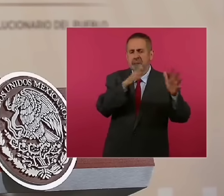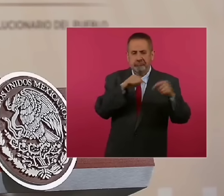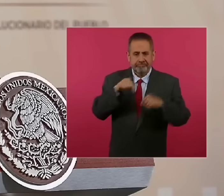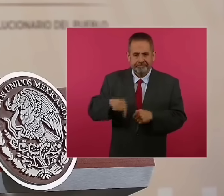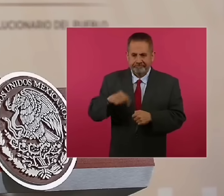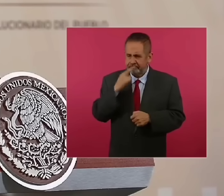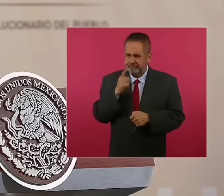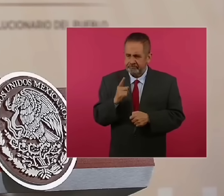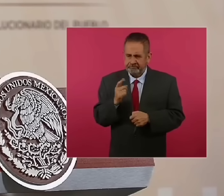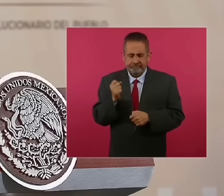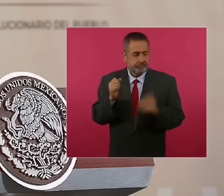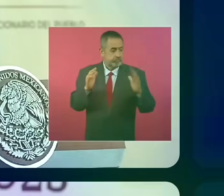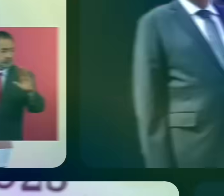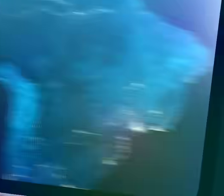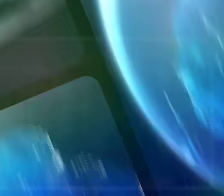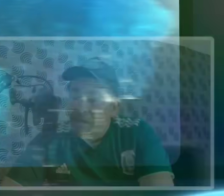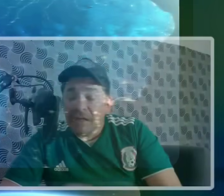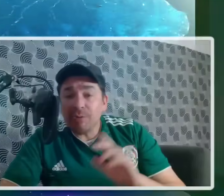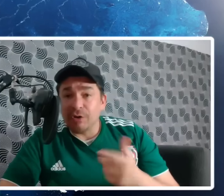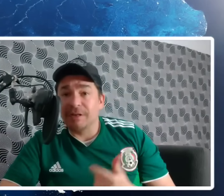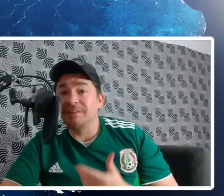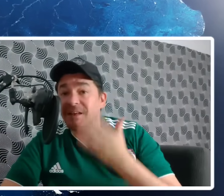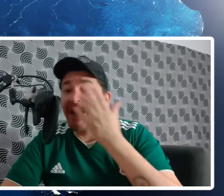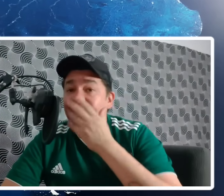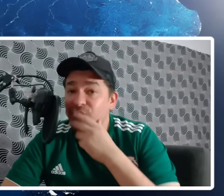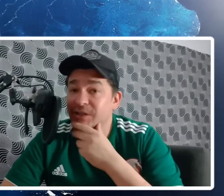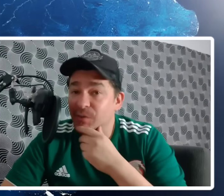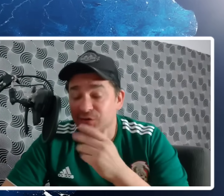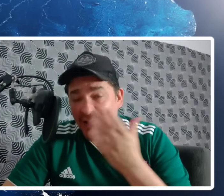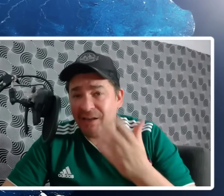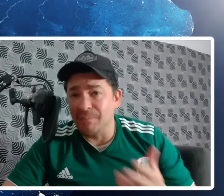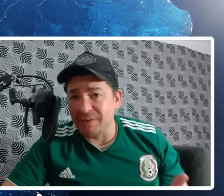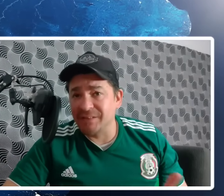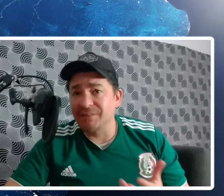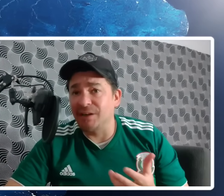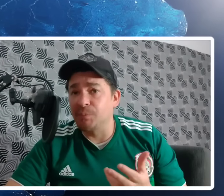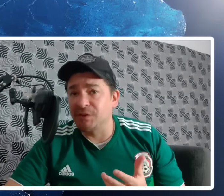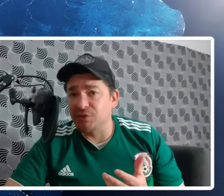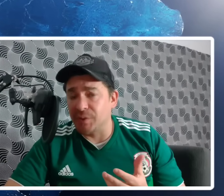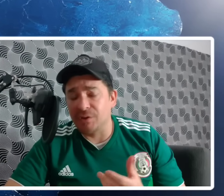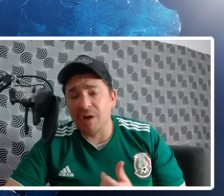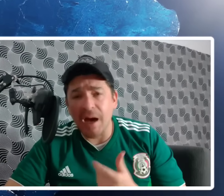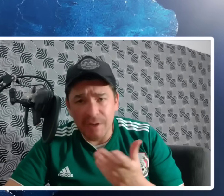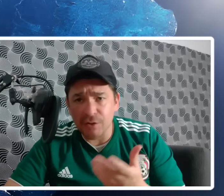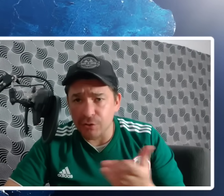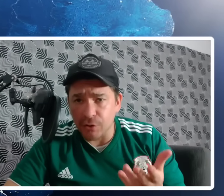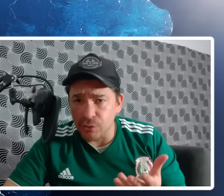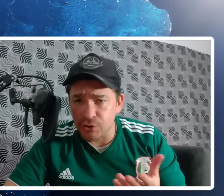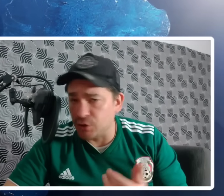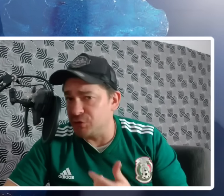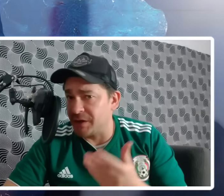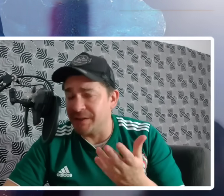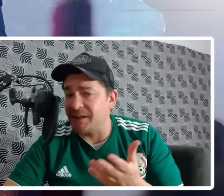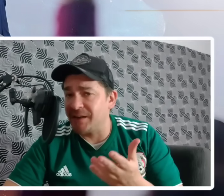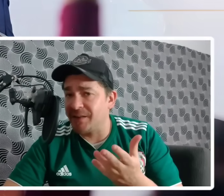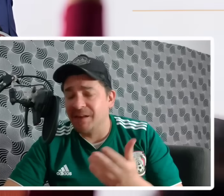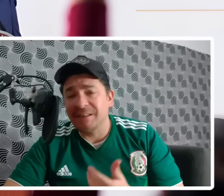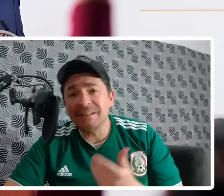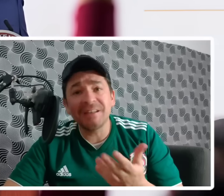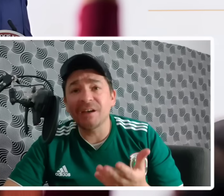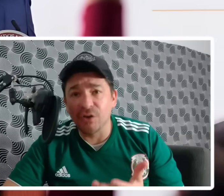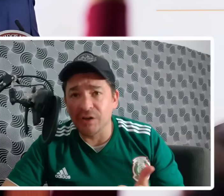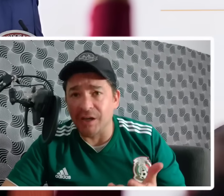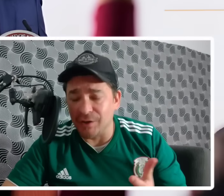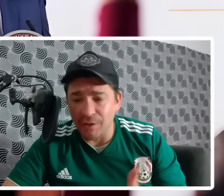con relación al dólar. Y bueno, gente, ahí escuchamos al gran presidente López Obrador hablar con orgullo, con